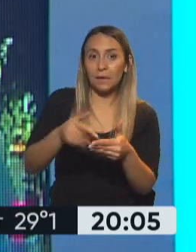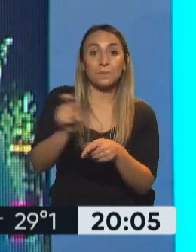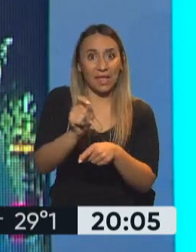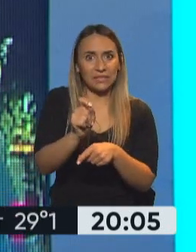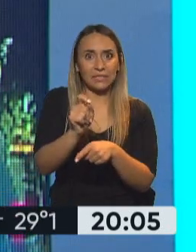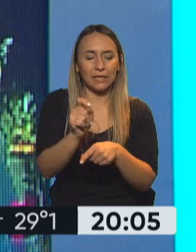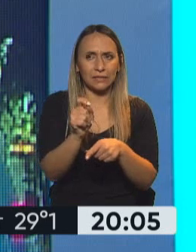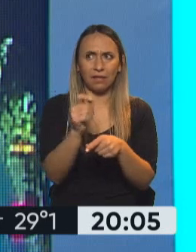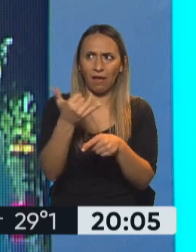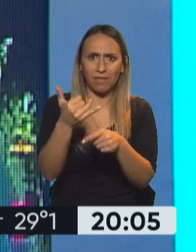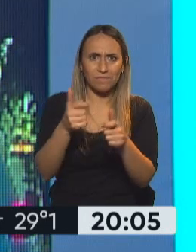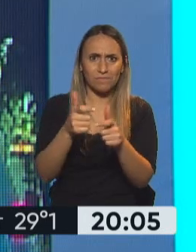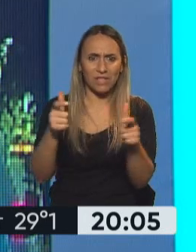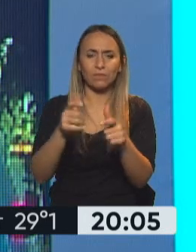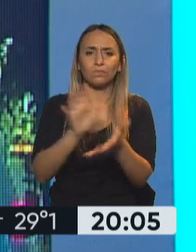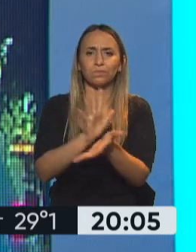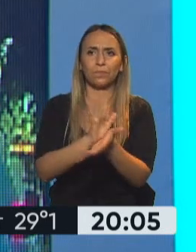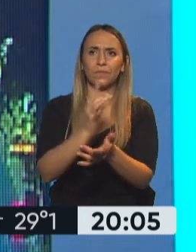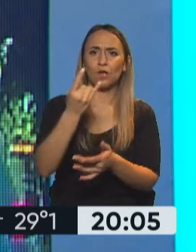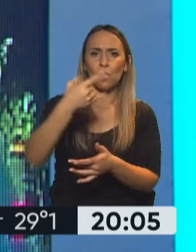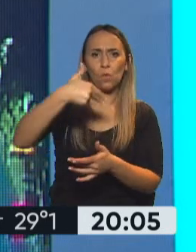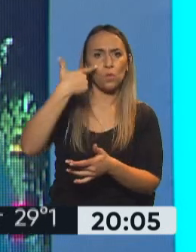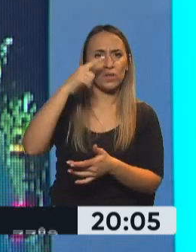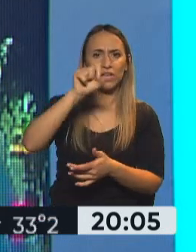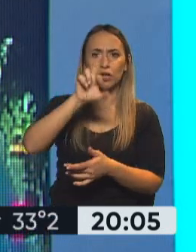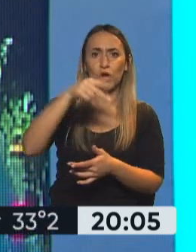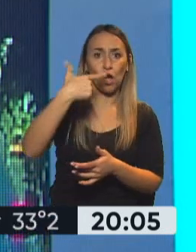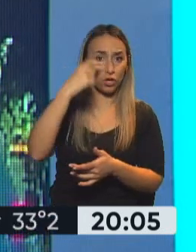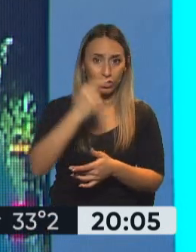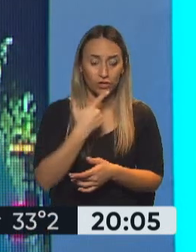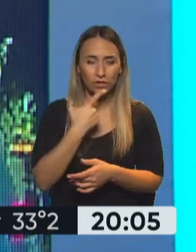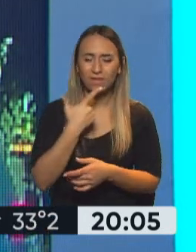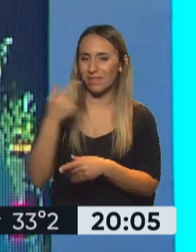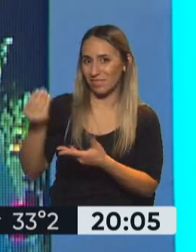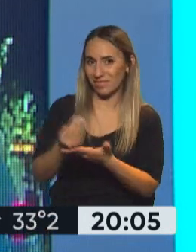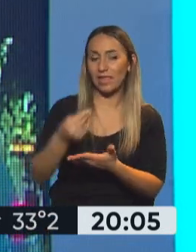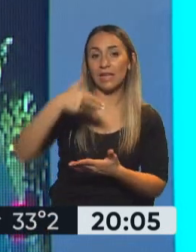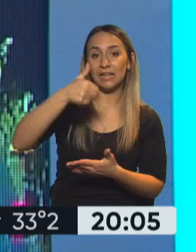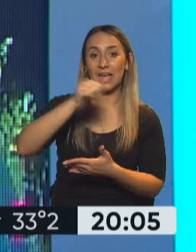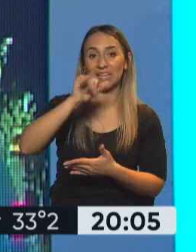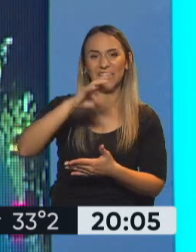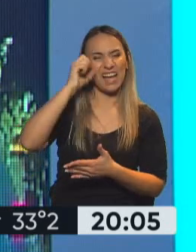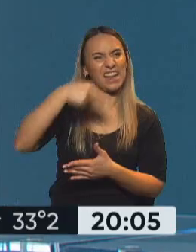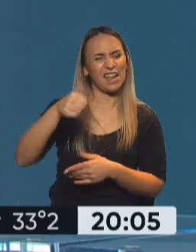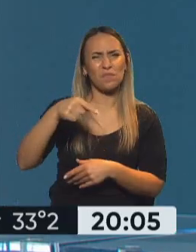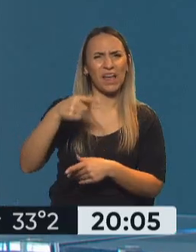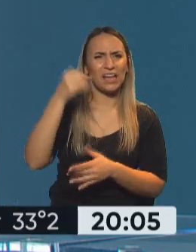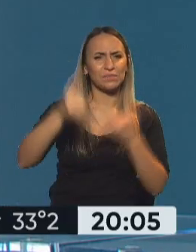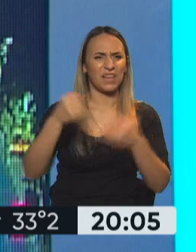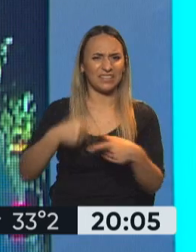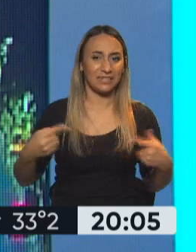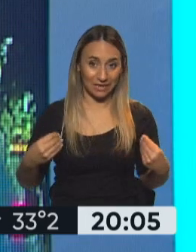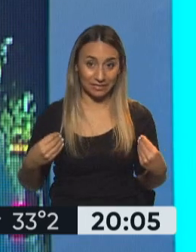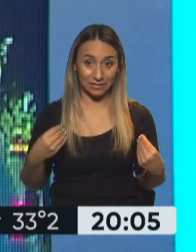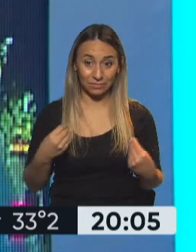más unicornios. Está aquí Nacional Omagno para que nos explique, para que les explique a ustedes, si todavía alguno no sabe de qué se trata,